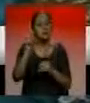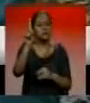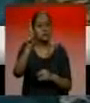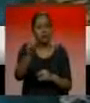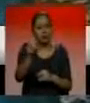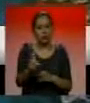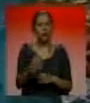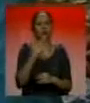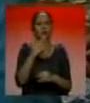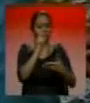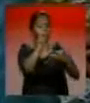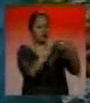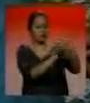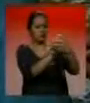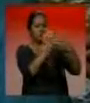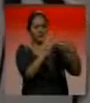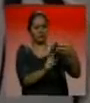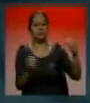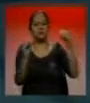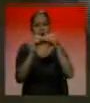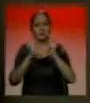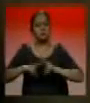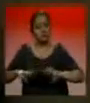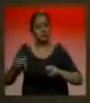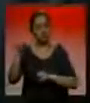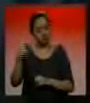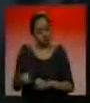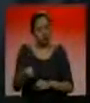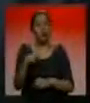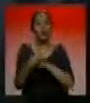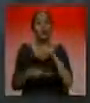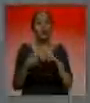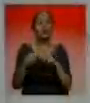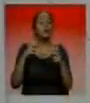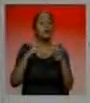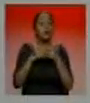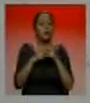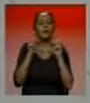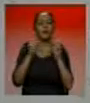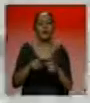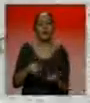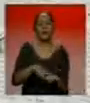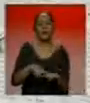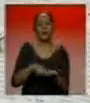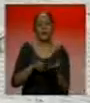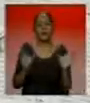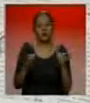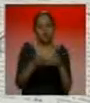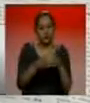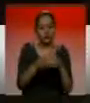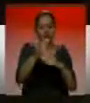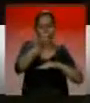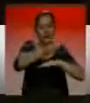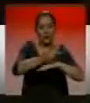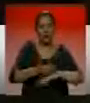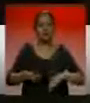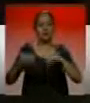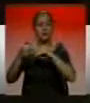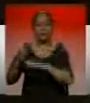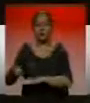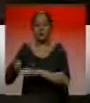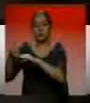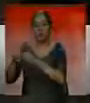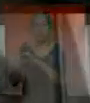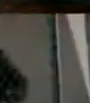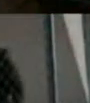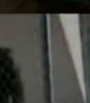de calidad monitorearán la información que difundan los medios. Quieren que todo sea contrastado y verificado. Exigimos la verdad y nos comprometemos